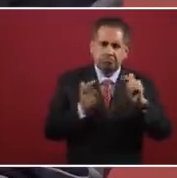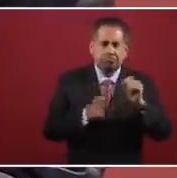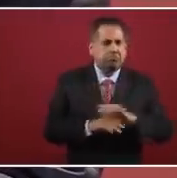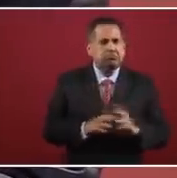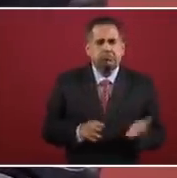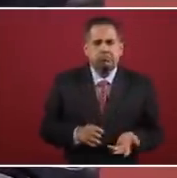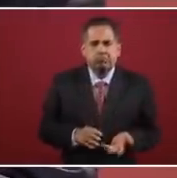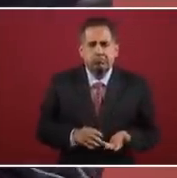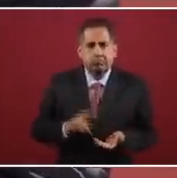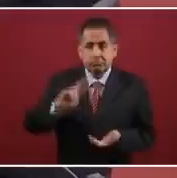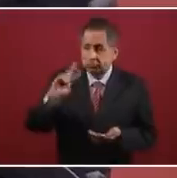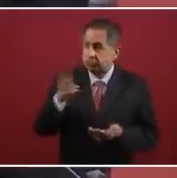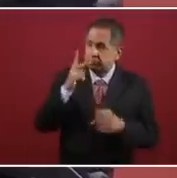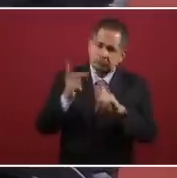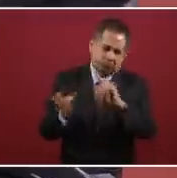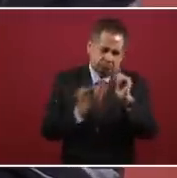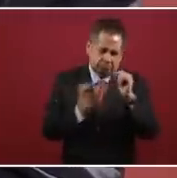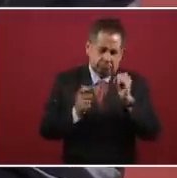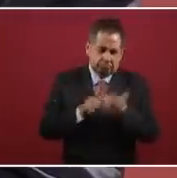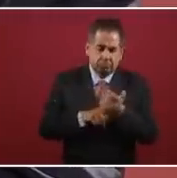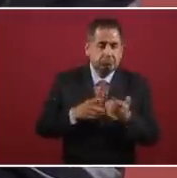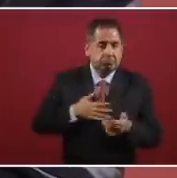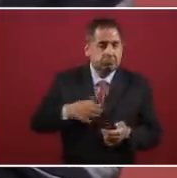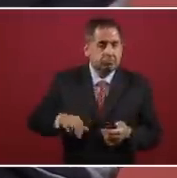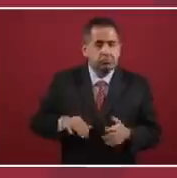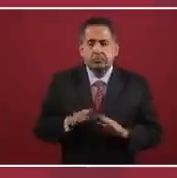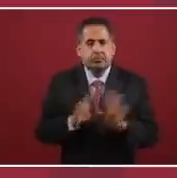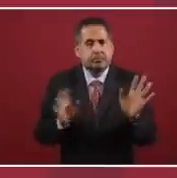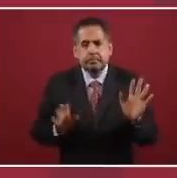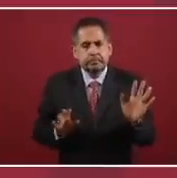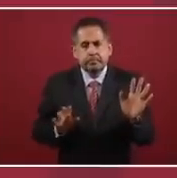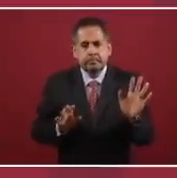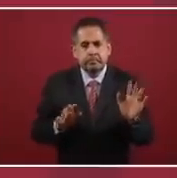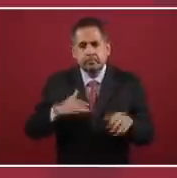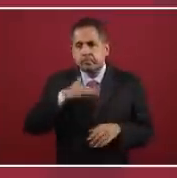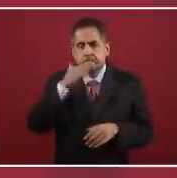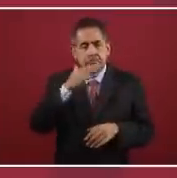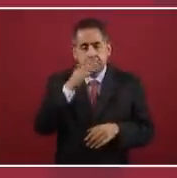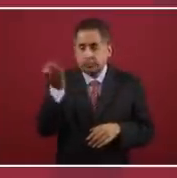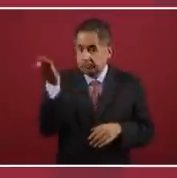para que les devolvieran impuestos, es un fraude completo.